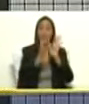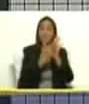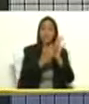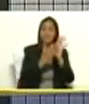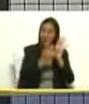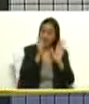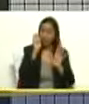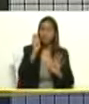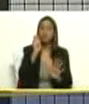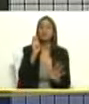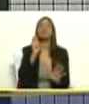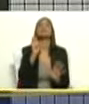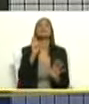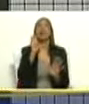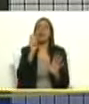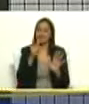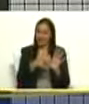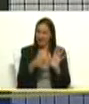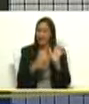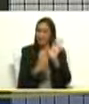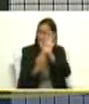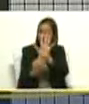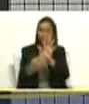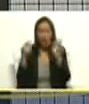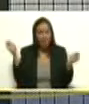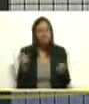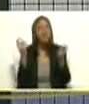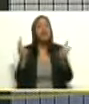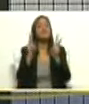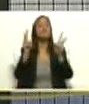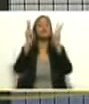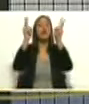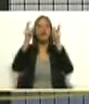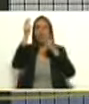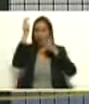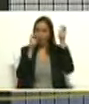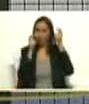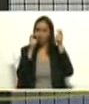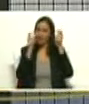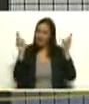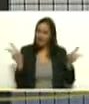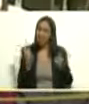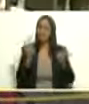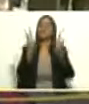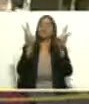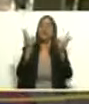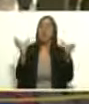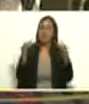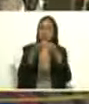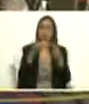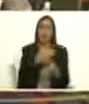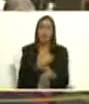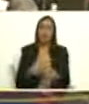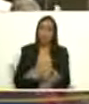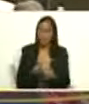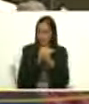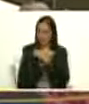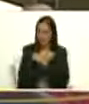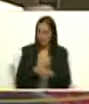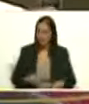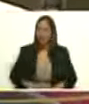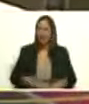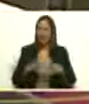resultado la me victoria de Hugo Chávez y de la fuerzas Patriotas bolivarianas revolucionarias en esa